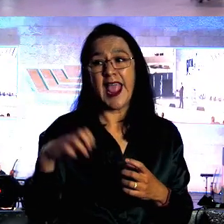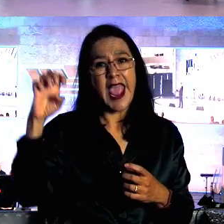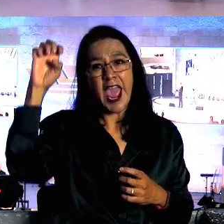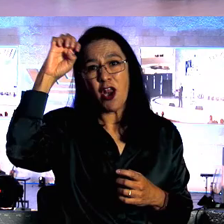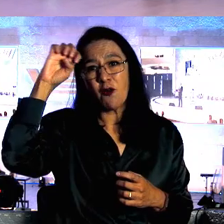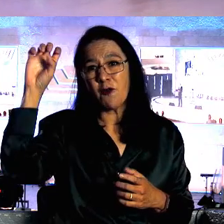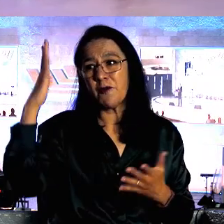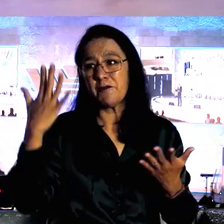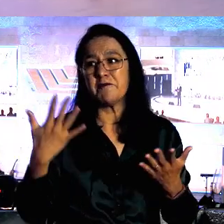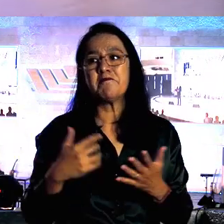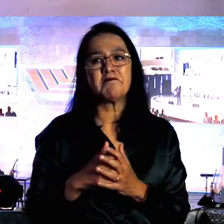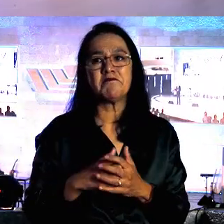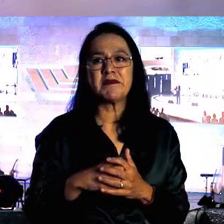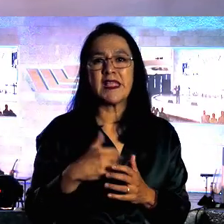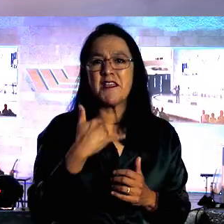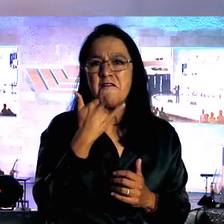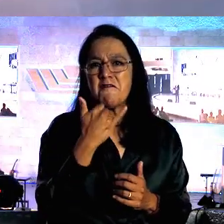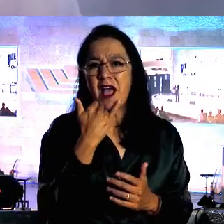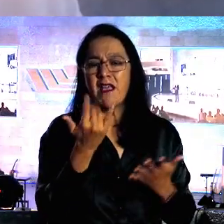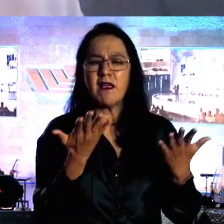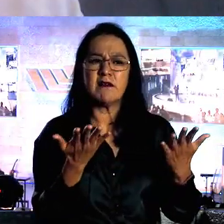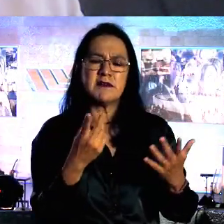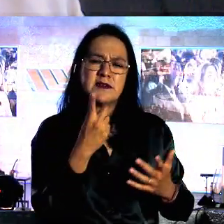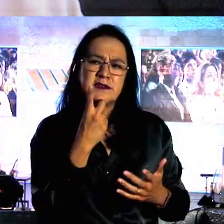que tenemos menos que eso